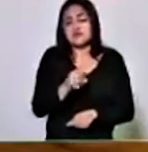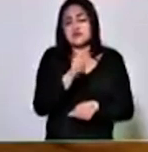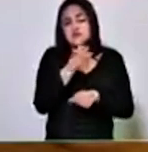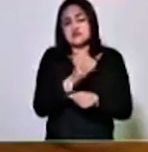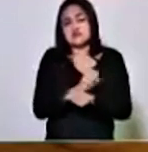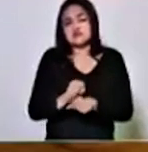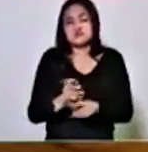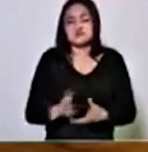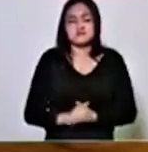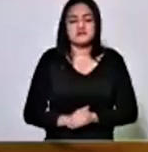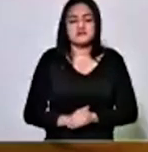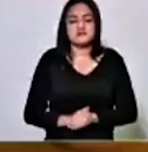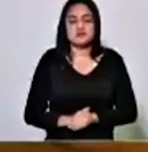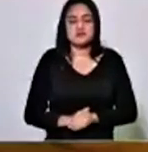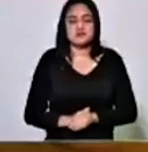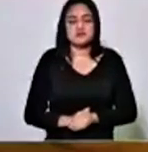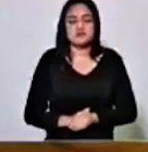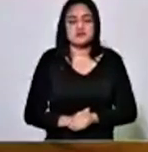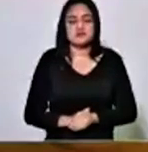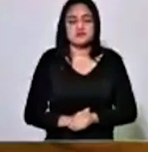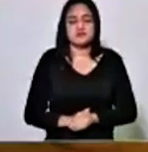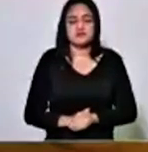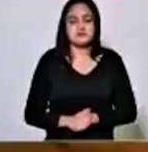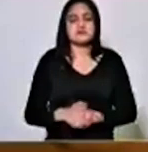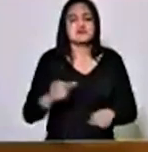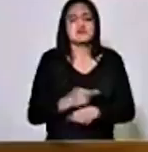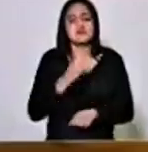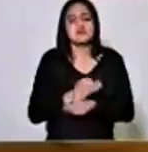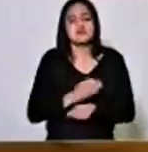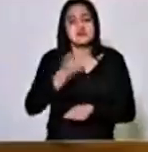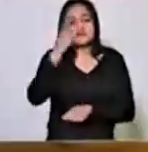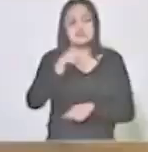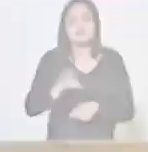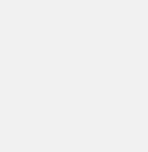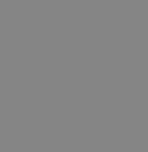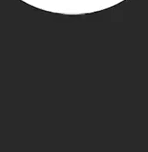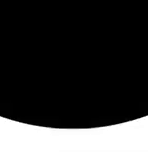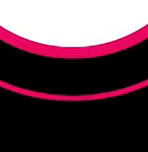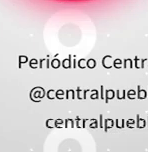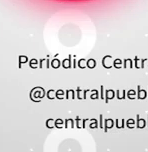Los círculos de la autoridad permiten eso para beneficiarse.